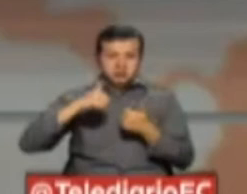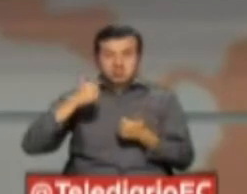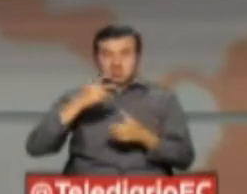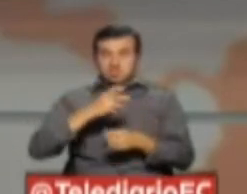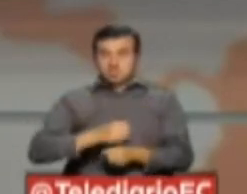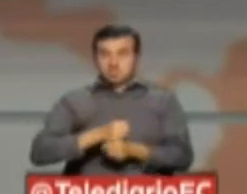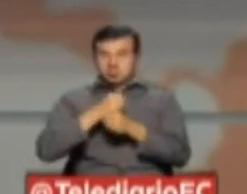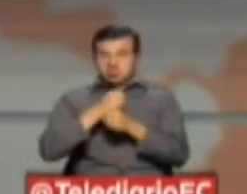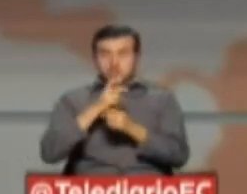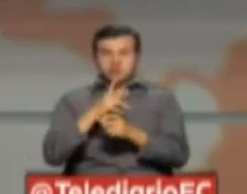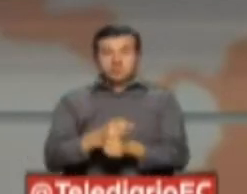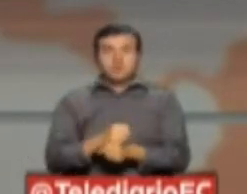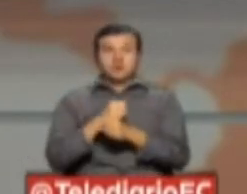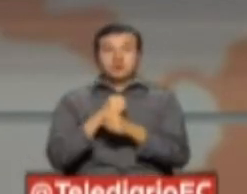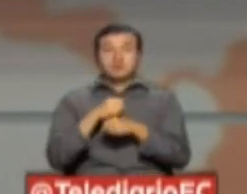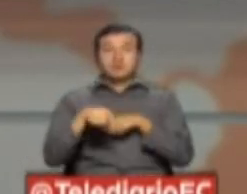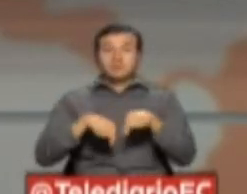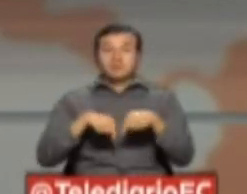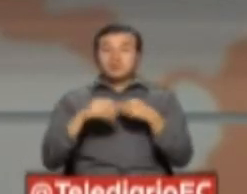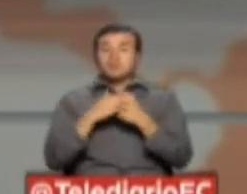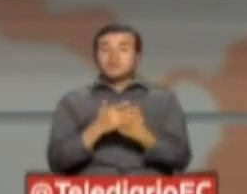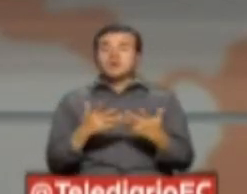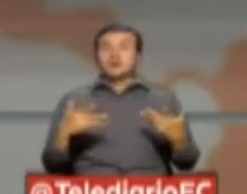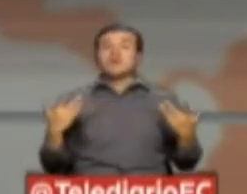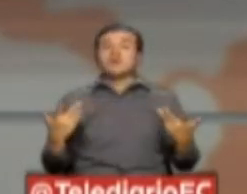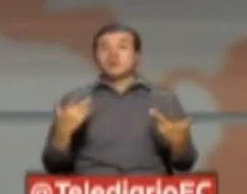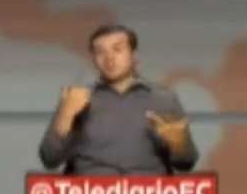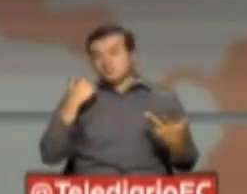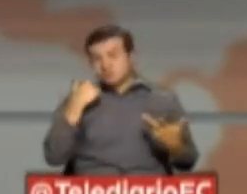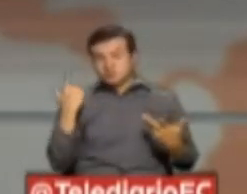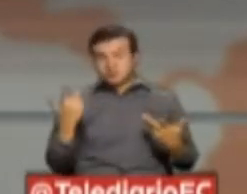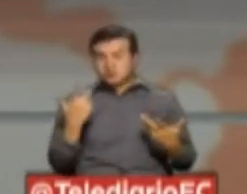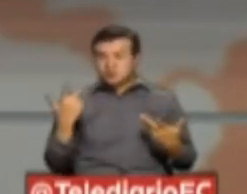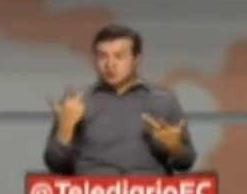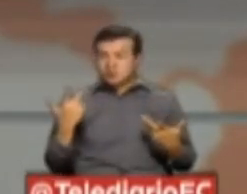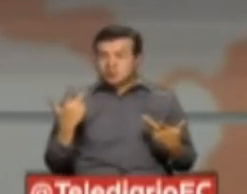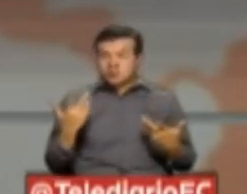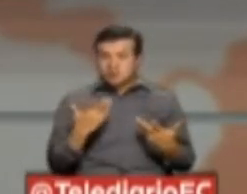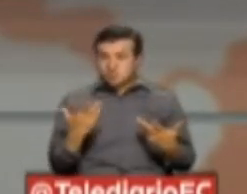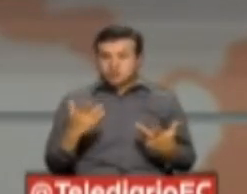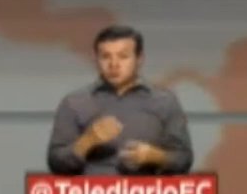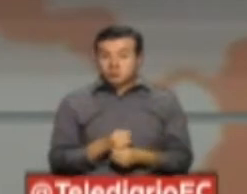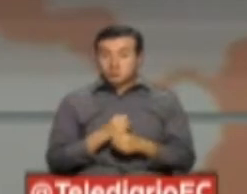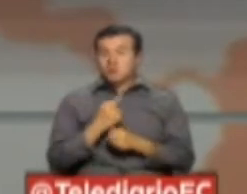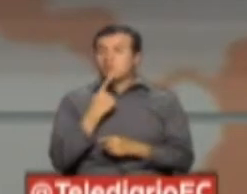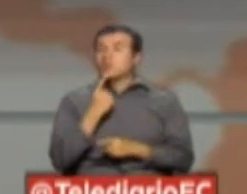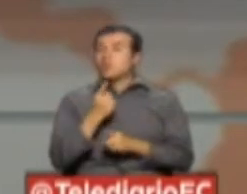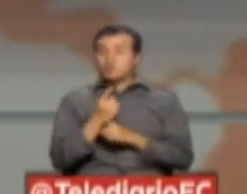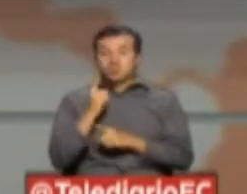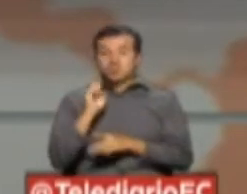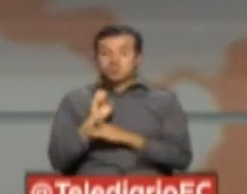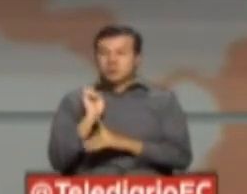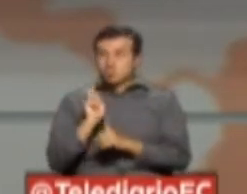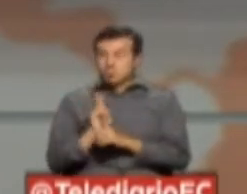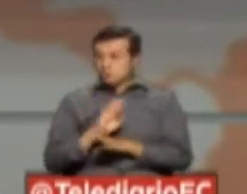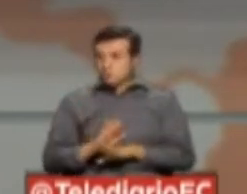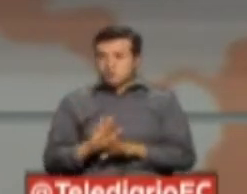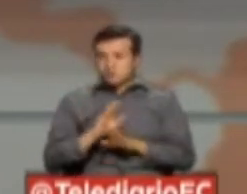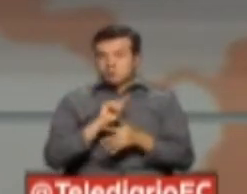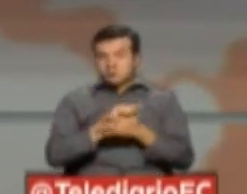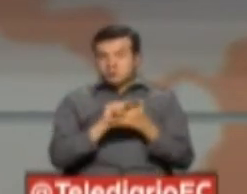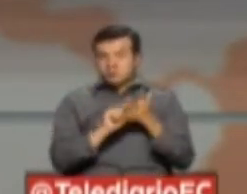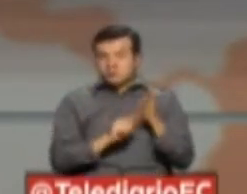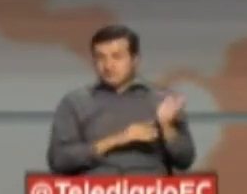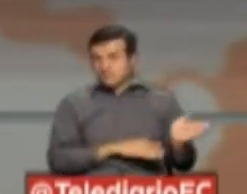vial la seguridad vial no no se la puede tropicalizar no se la puede ecuatorianidad porque esos principios son